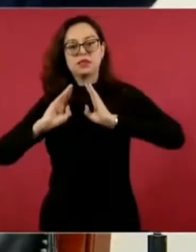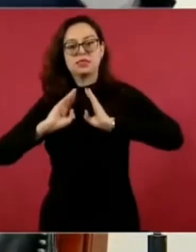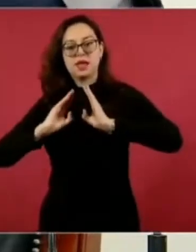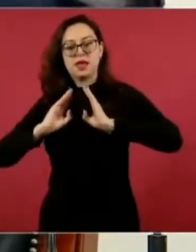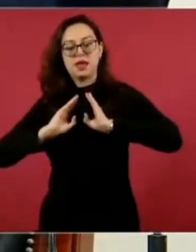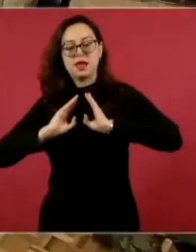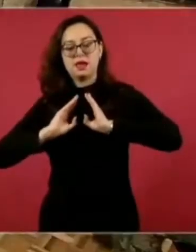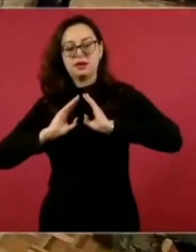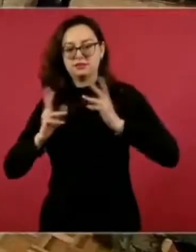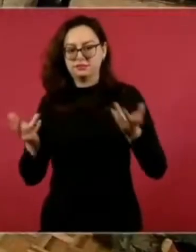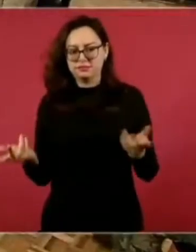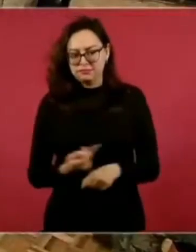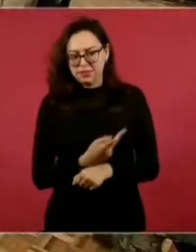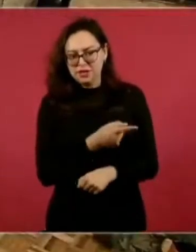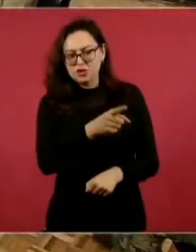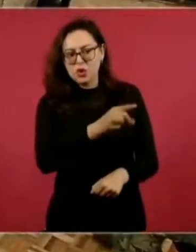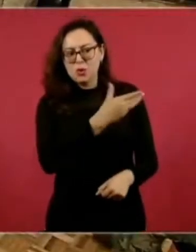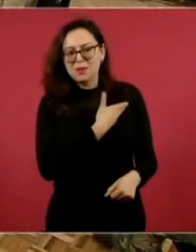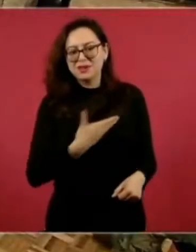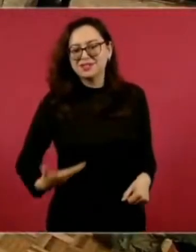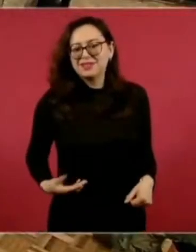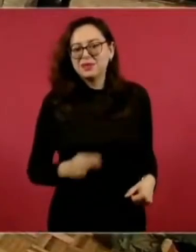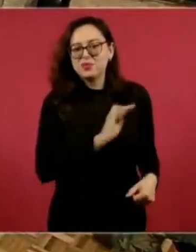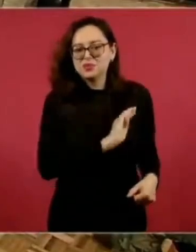locales? El presidente municipal de Iguala